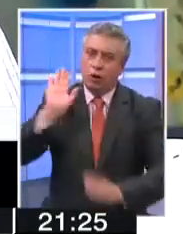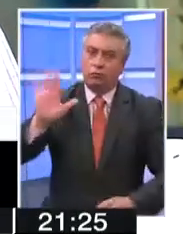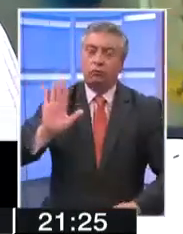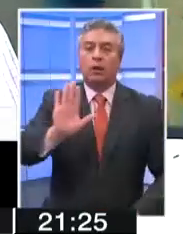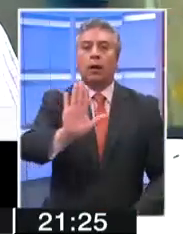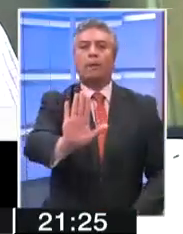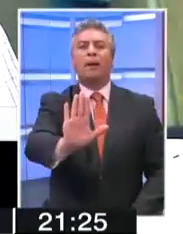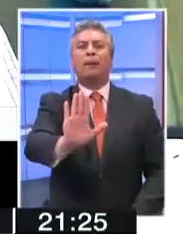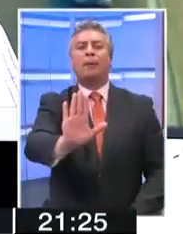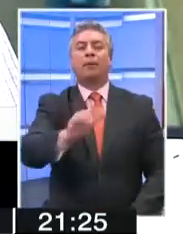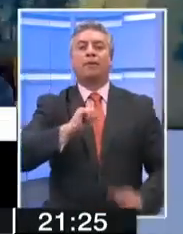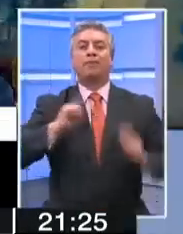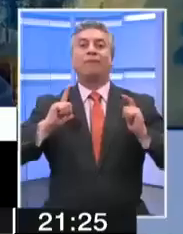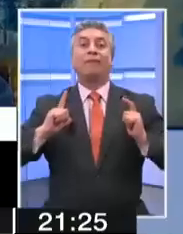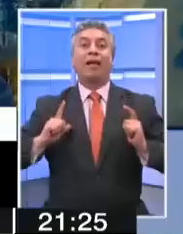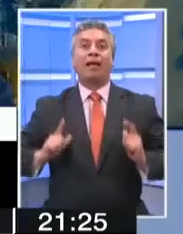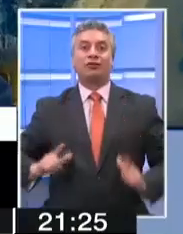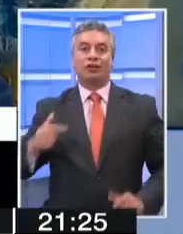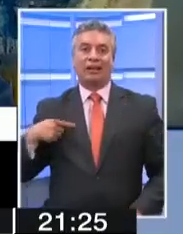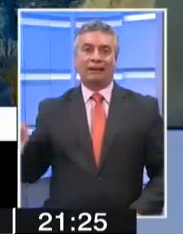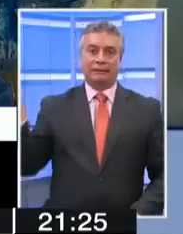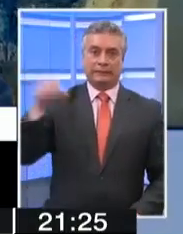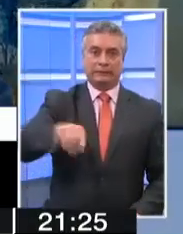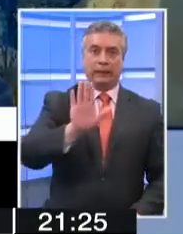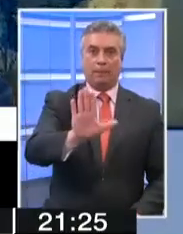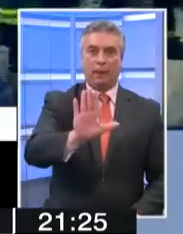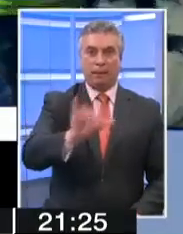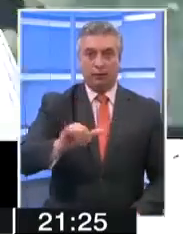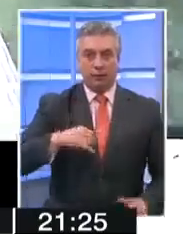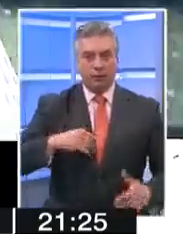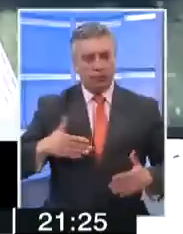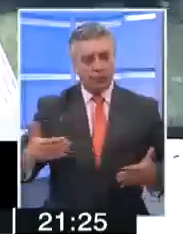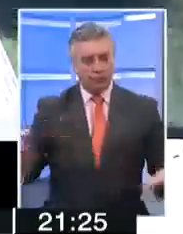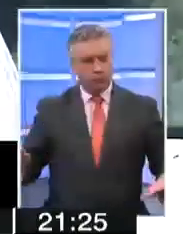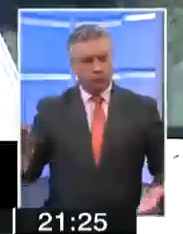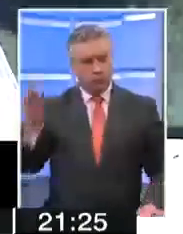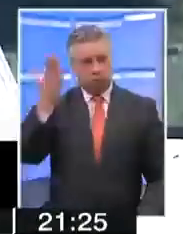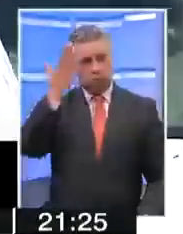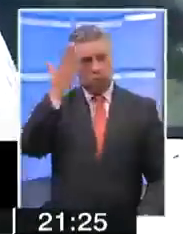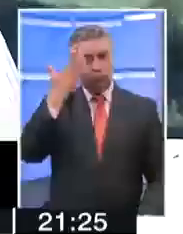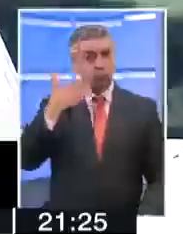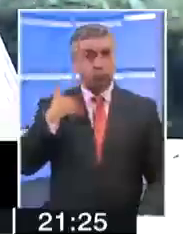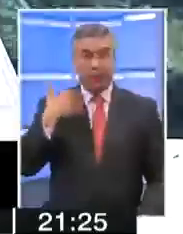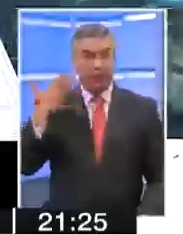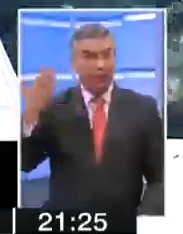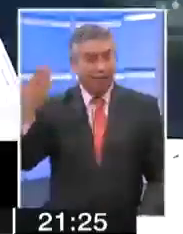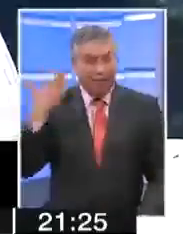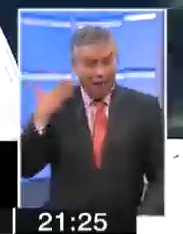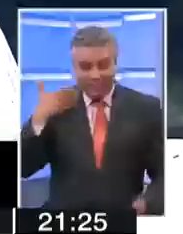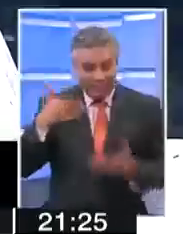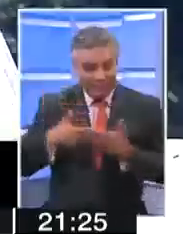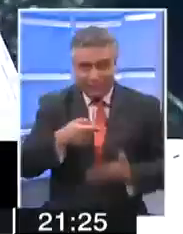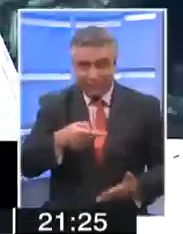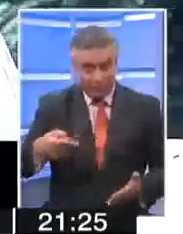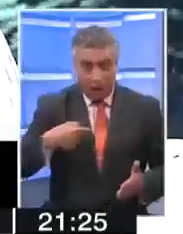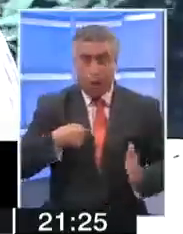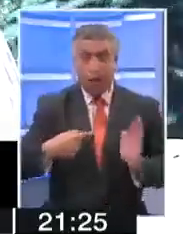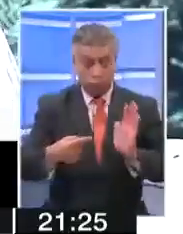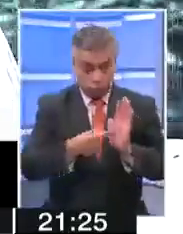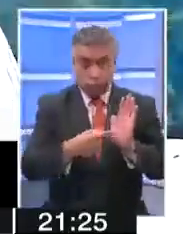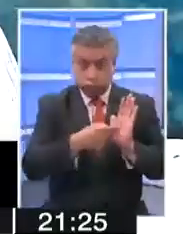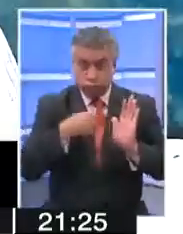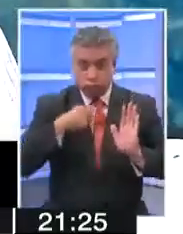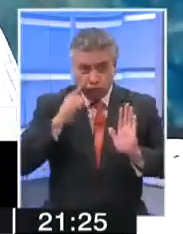vuelva de vacaciones. ¿Cuál fue la primera reunión que ustedes solicitaron? Esta la solicitamos antes de este fin de semana. Tenemos los antecedentes, los podemos poner a disposición.